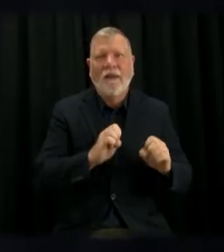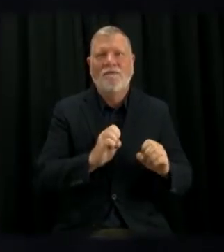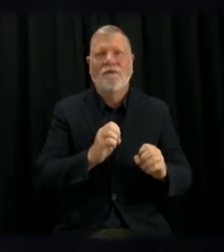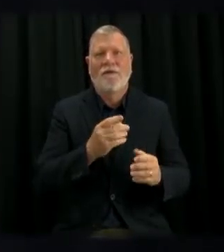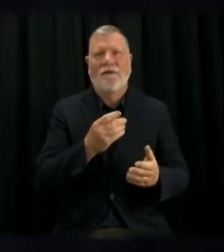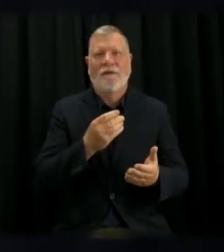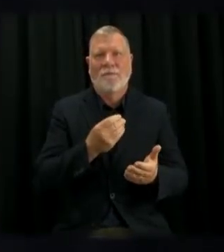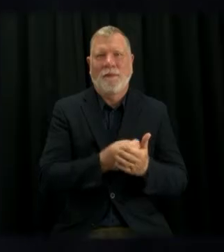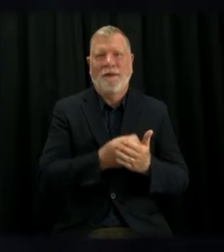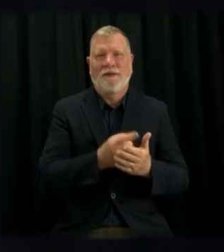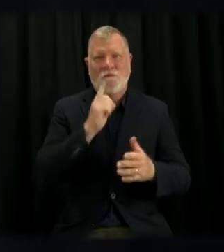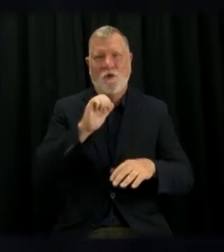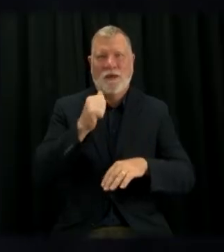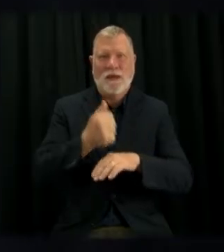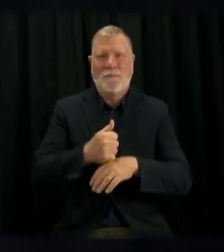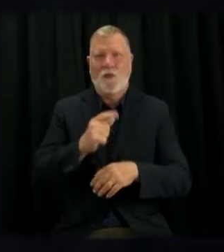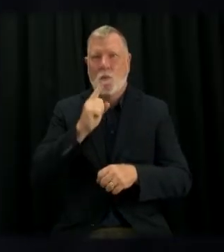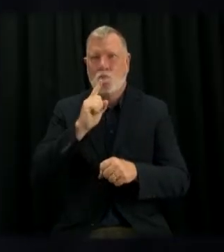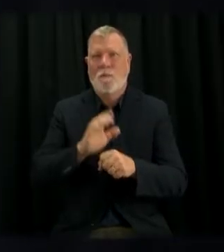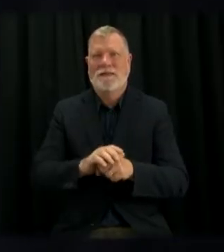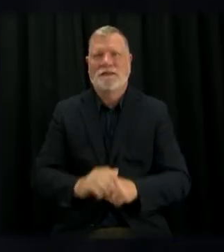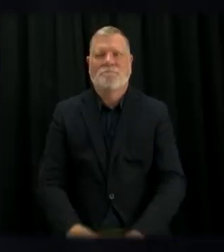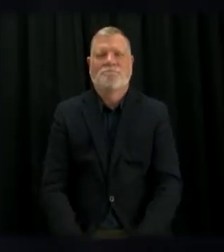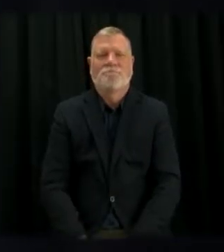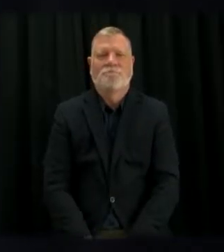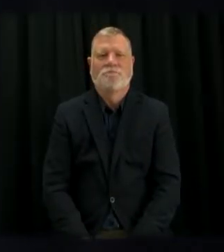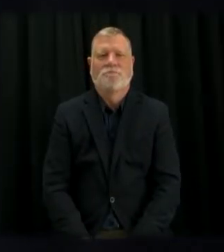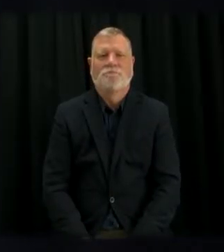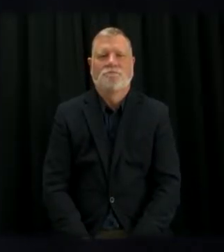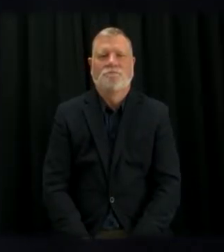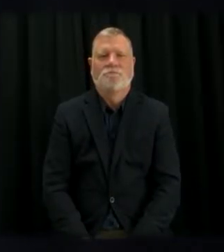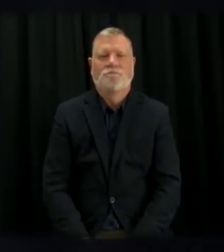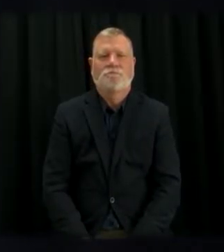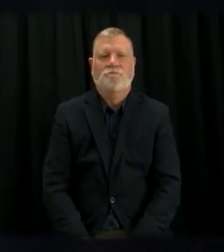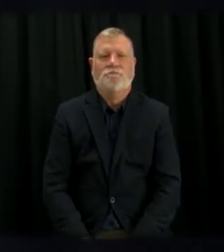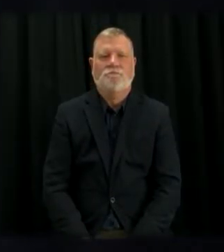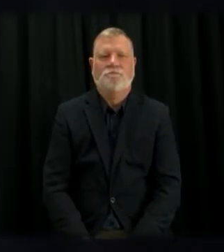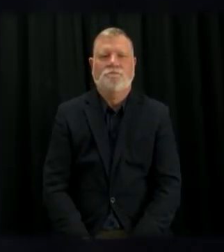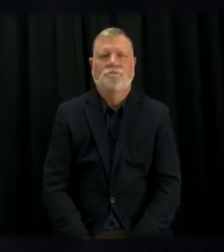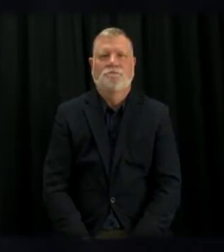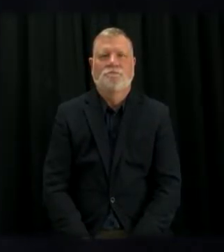razón al implementar promesa.